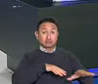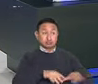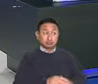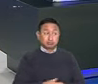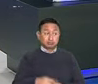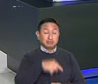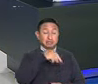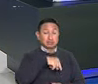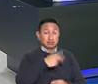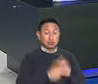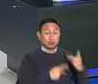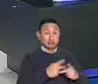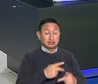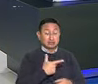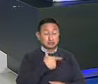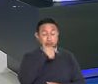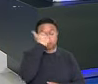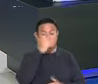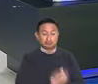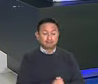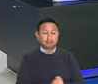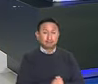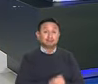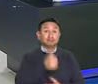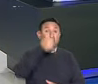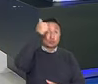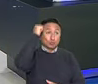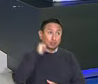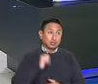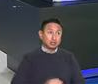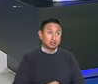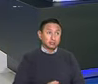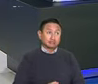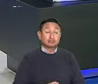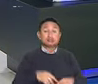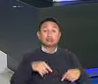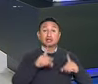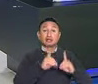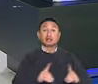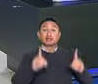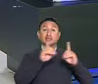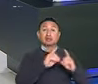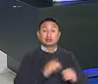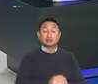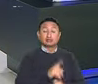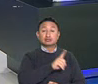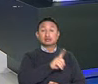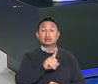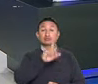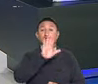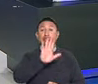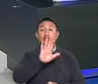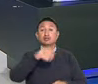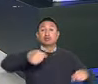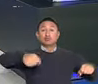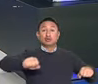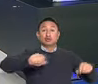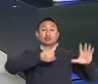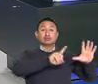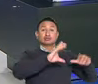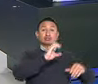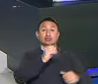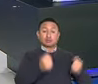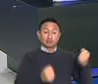han empañado el proceso electoral. Bueno, ayer se llevaron motos hasta las 11 de la mañana, el dato era de 115 motos robadas, 60